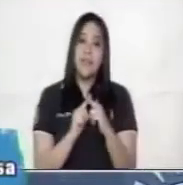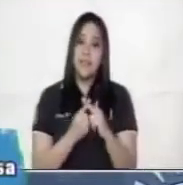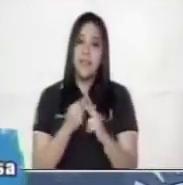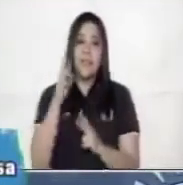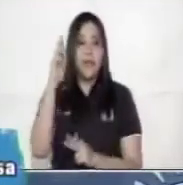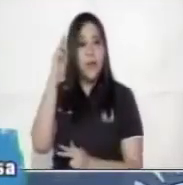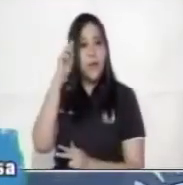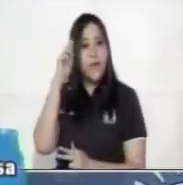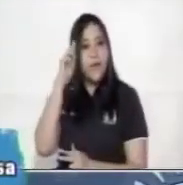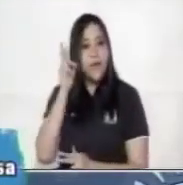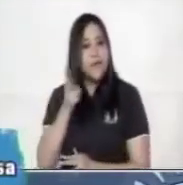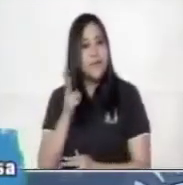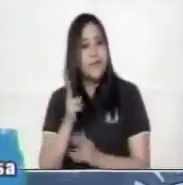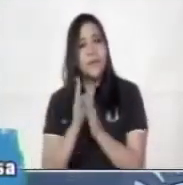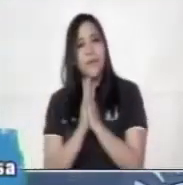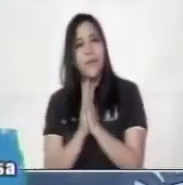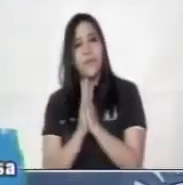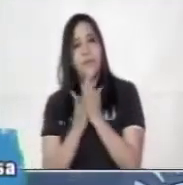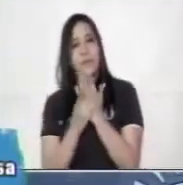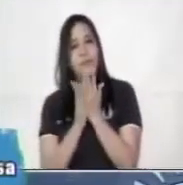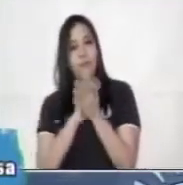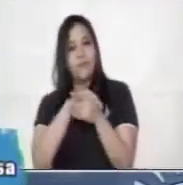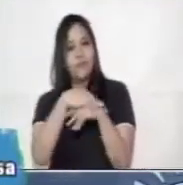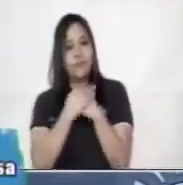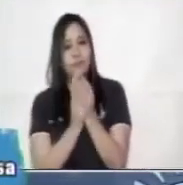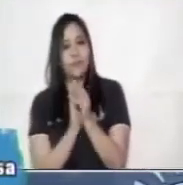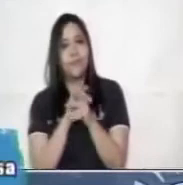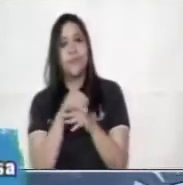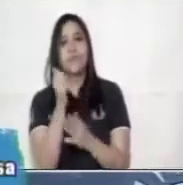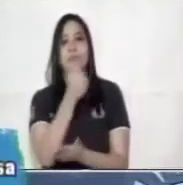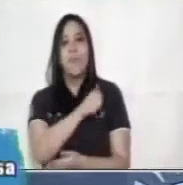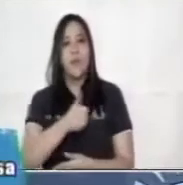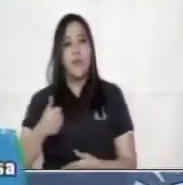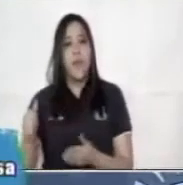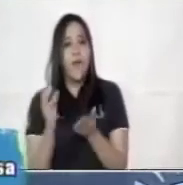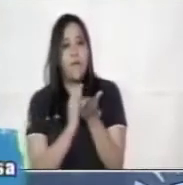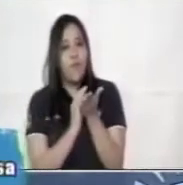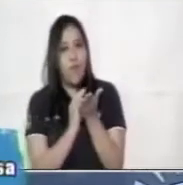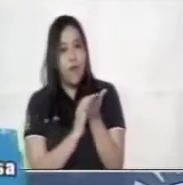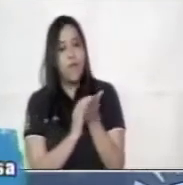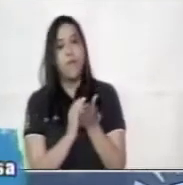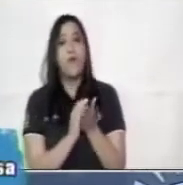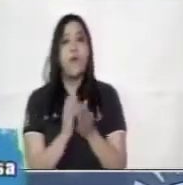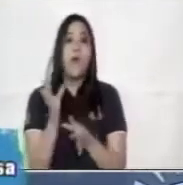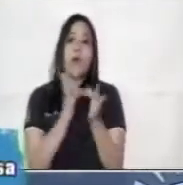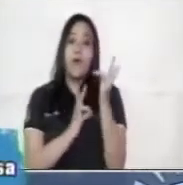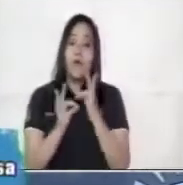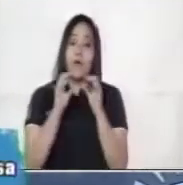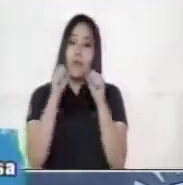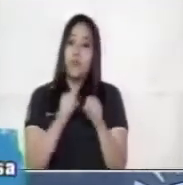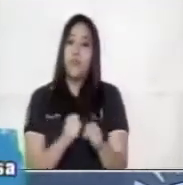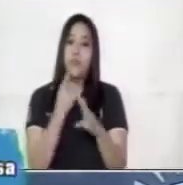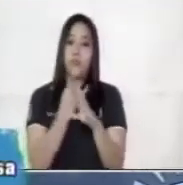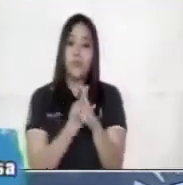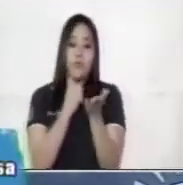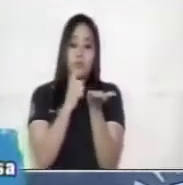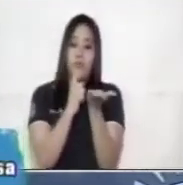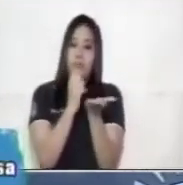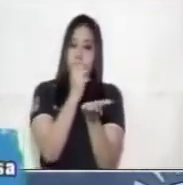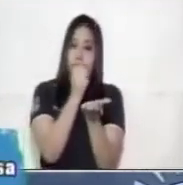quiero recordarte que debes de lavar muy bien tus manos con agua y con jabón o desinfectarlas con algún